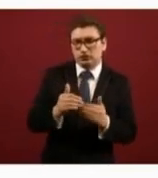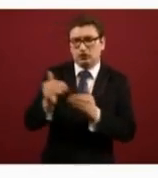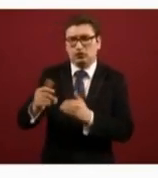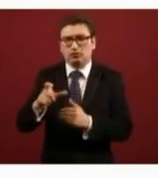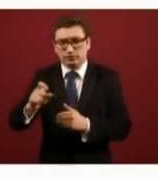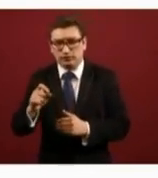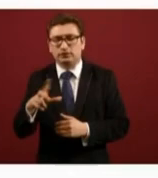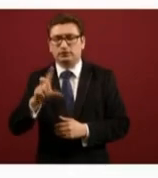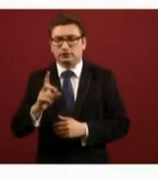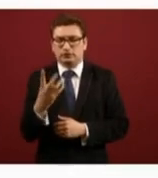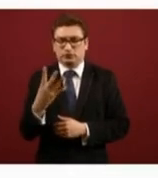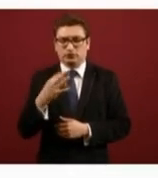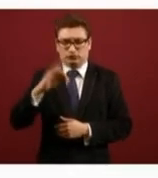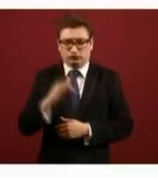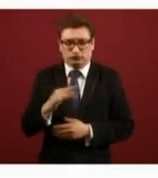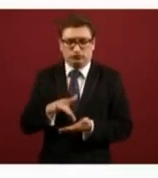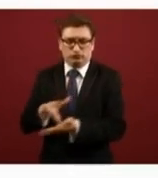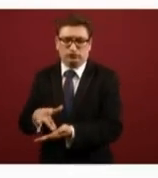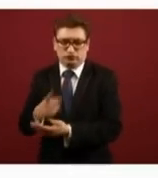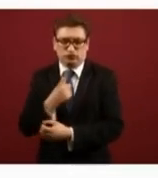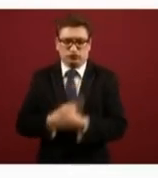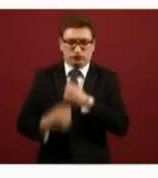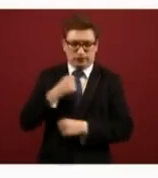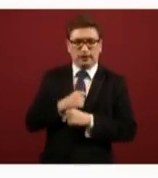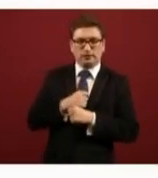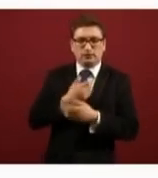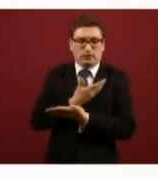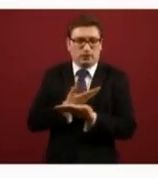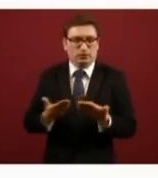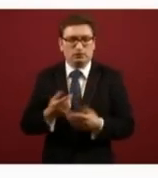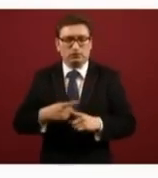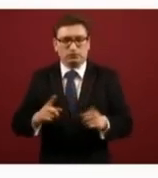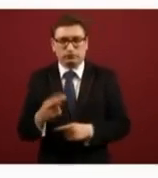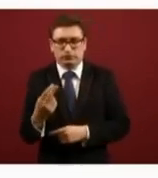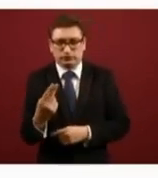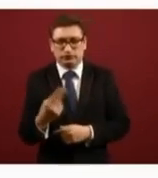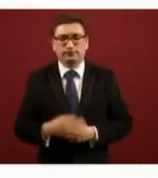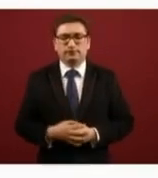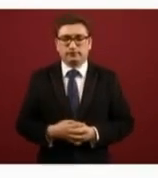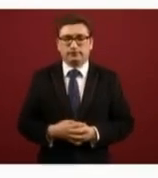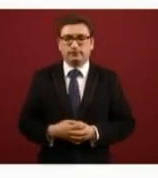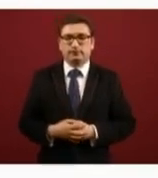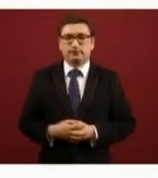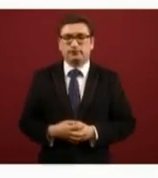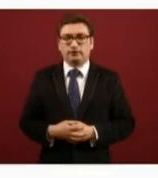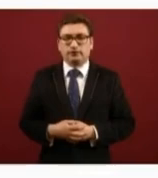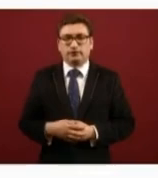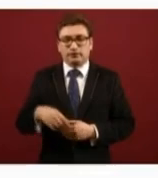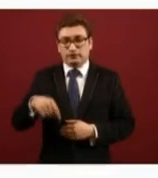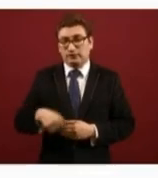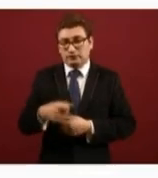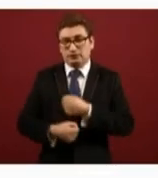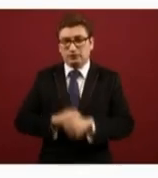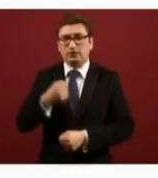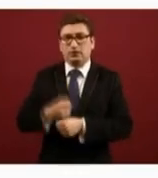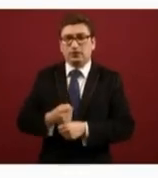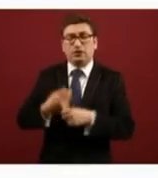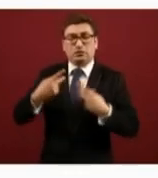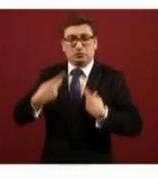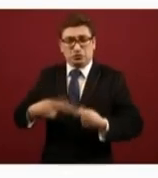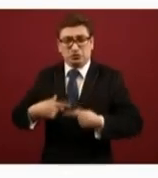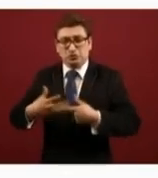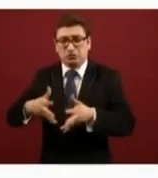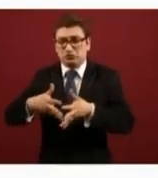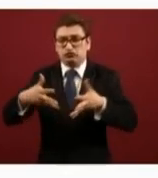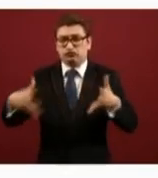a 34%, hoy pasó a 25%. Y este año ya no apoyamos a los productores